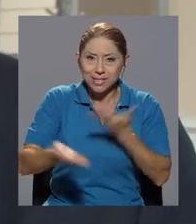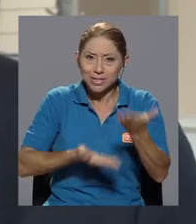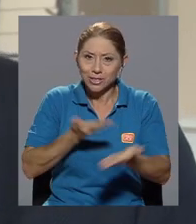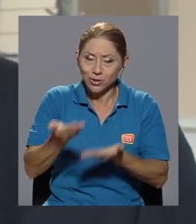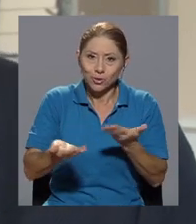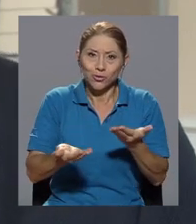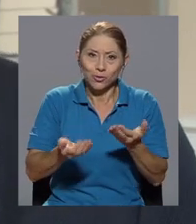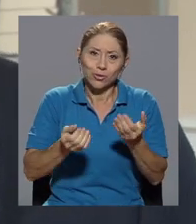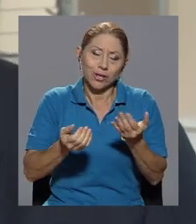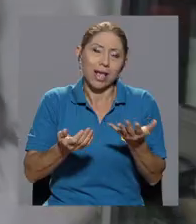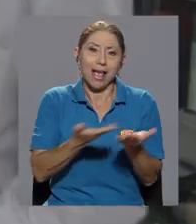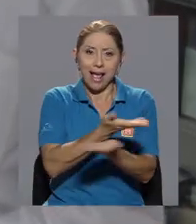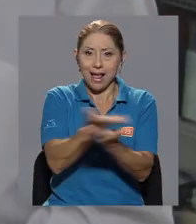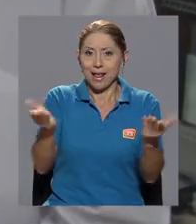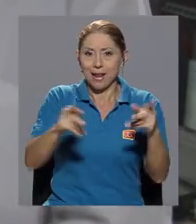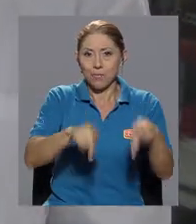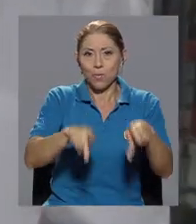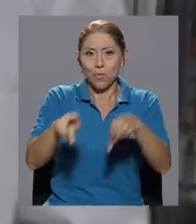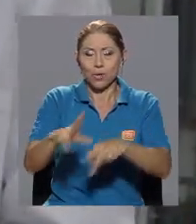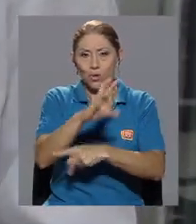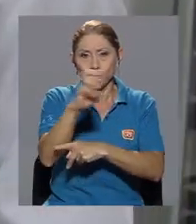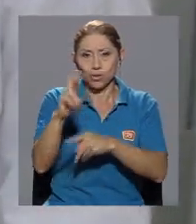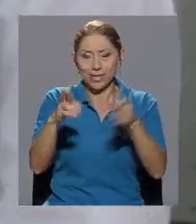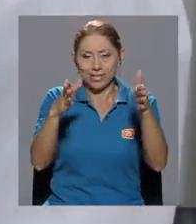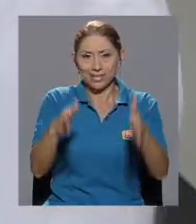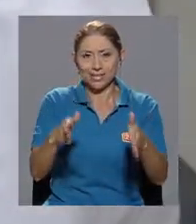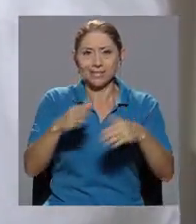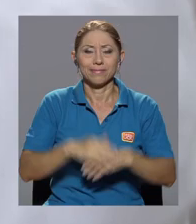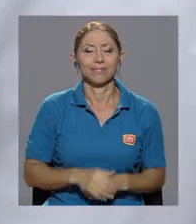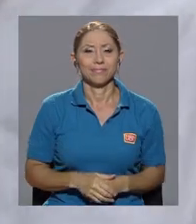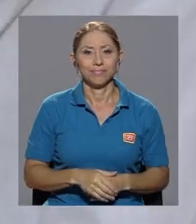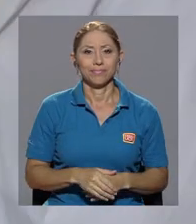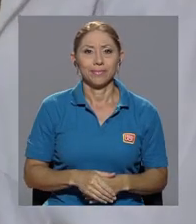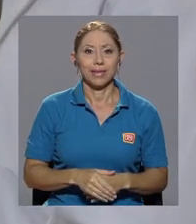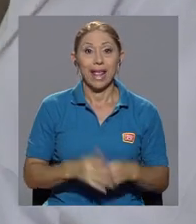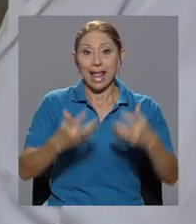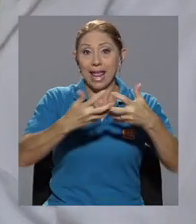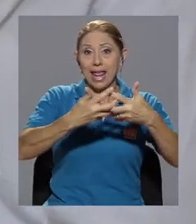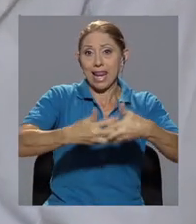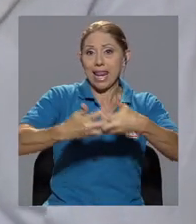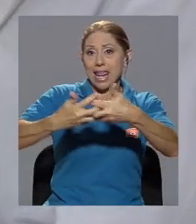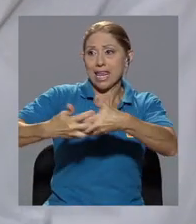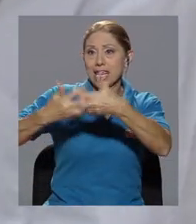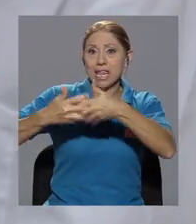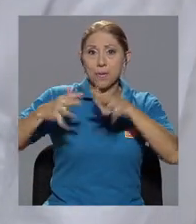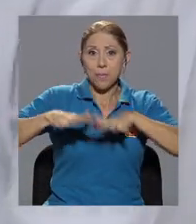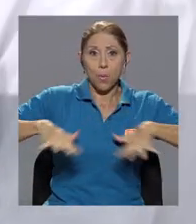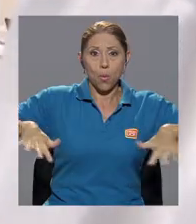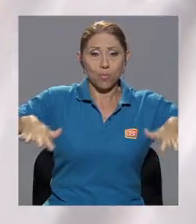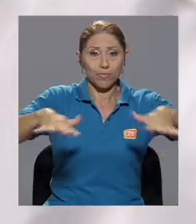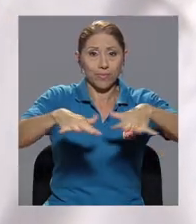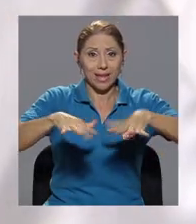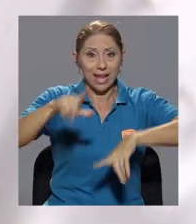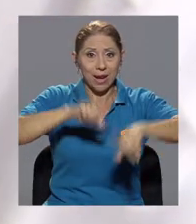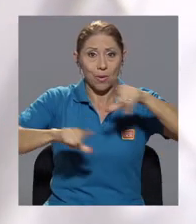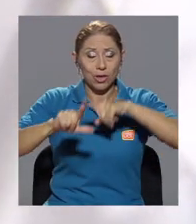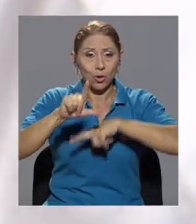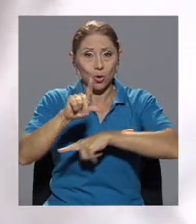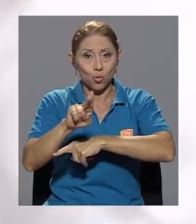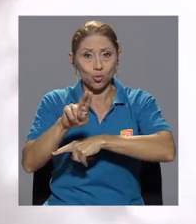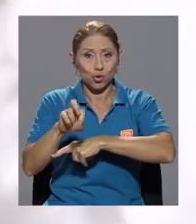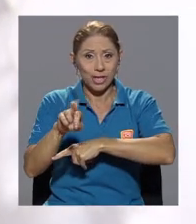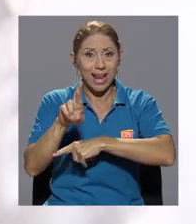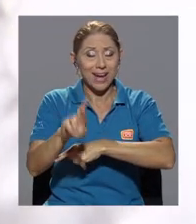que podemos dar a la población costarricense. El equipo con el cual el laboratorio clínico UCR alcanza